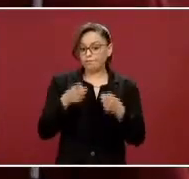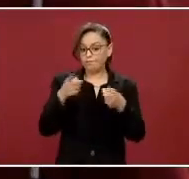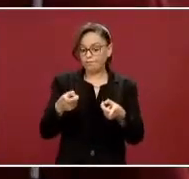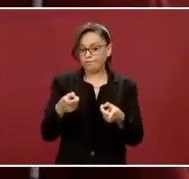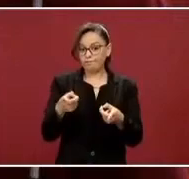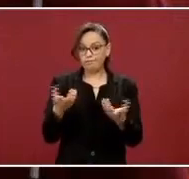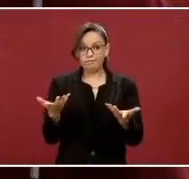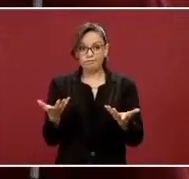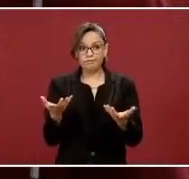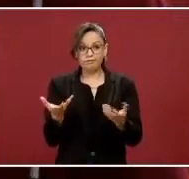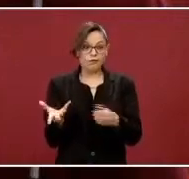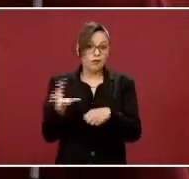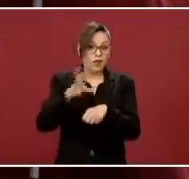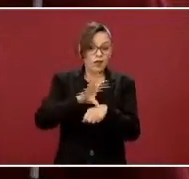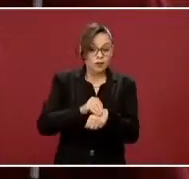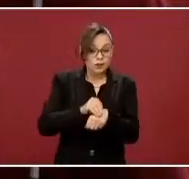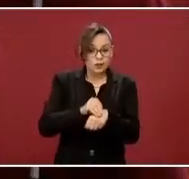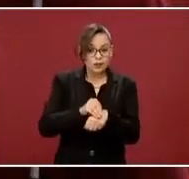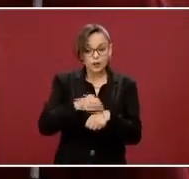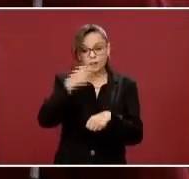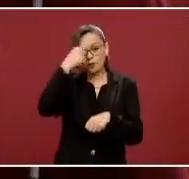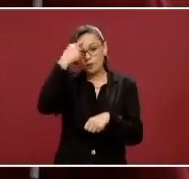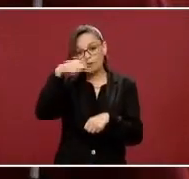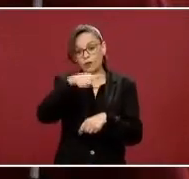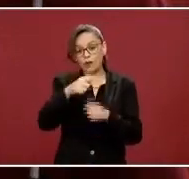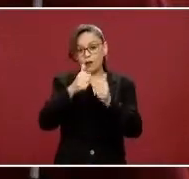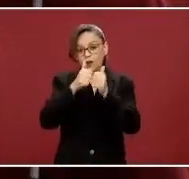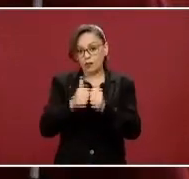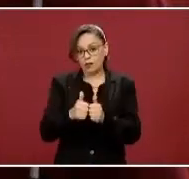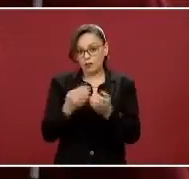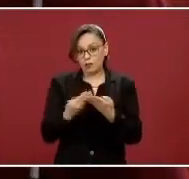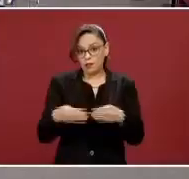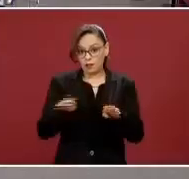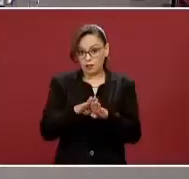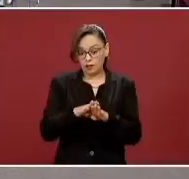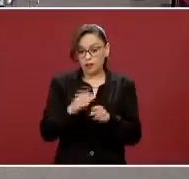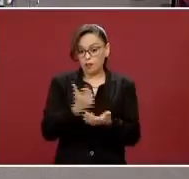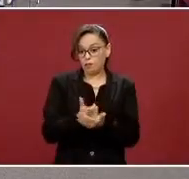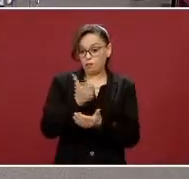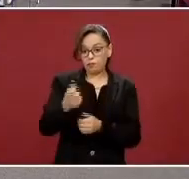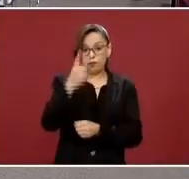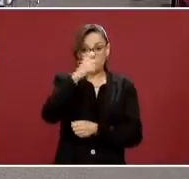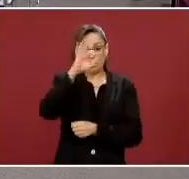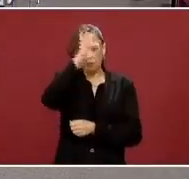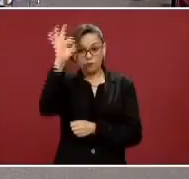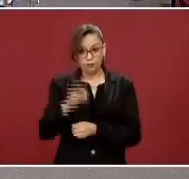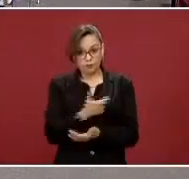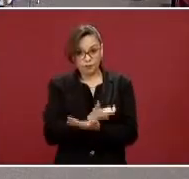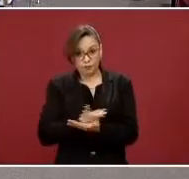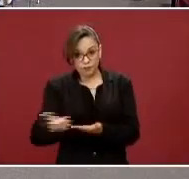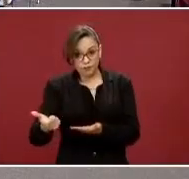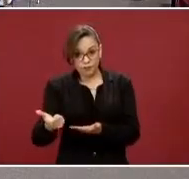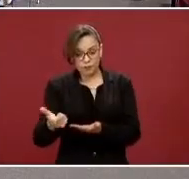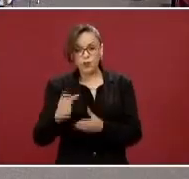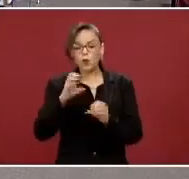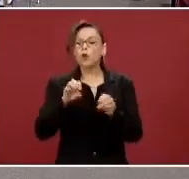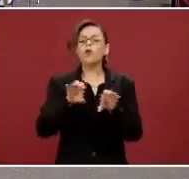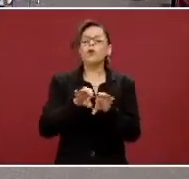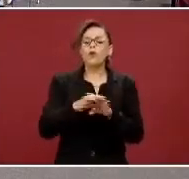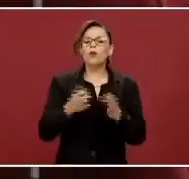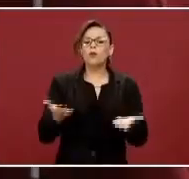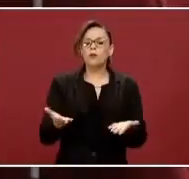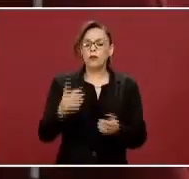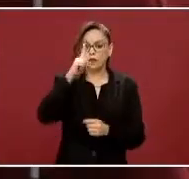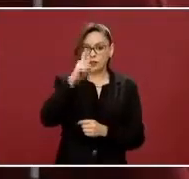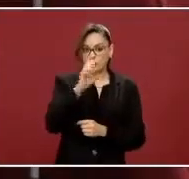permiso, esta incapacidad, será el 100% de su salario. ¿Cómo se va a hacer? ¿Será el